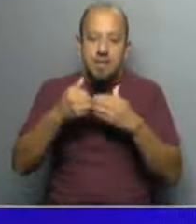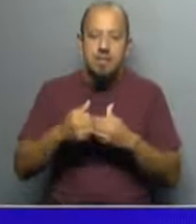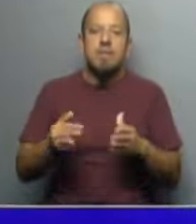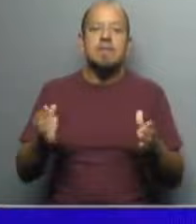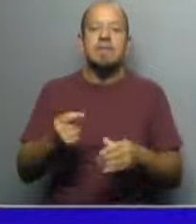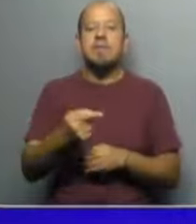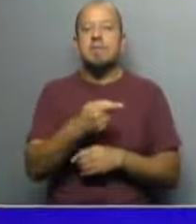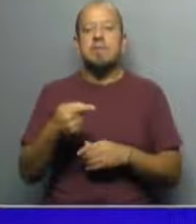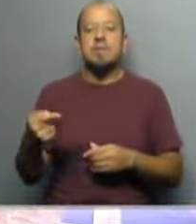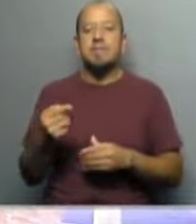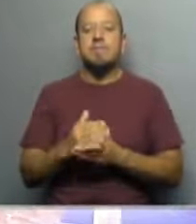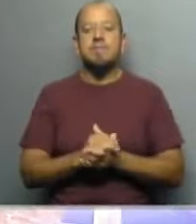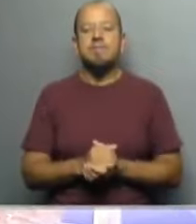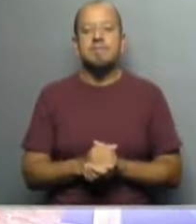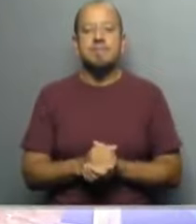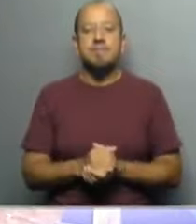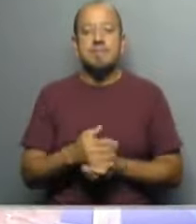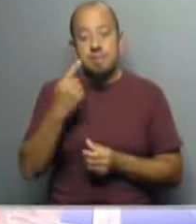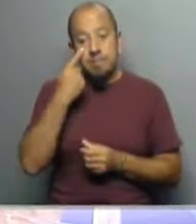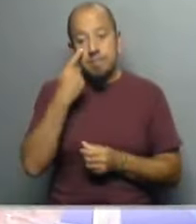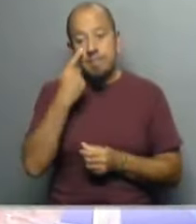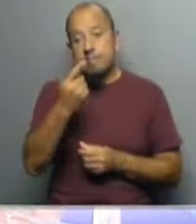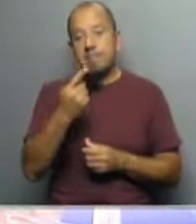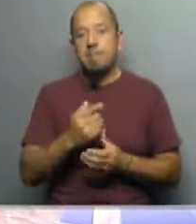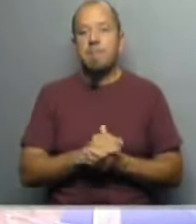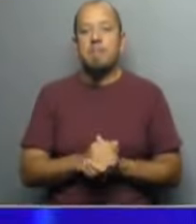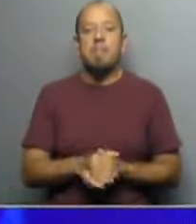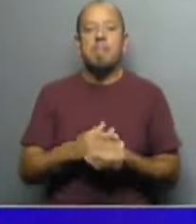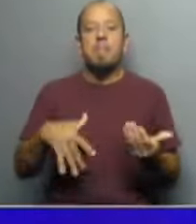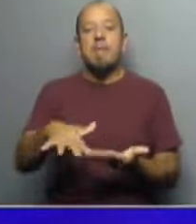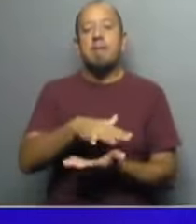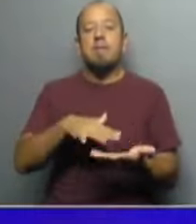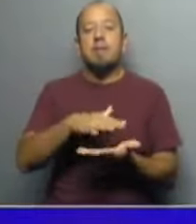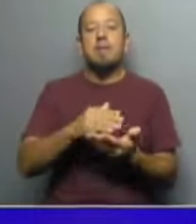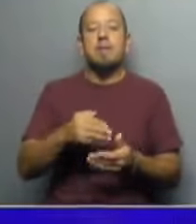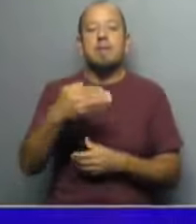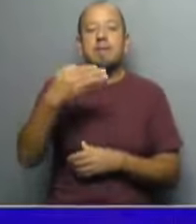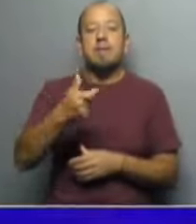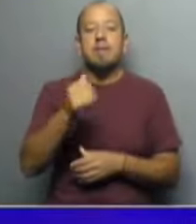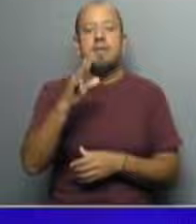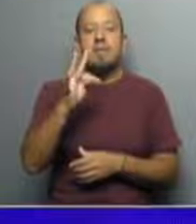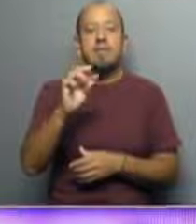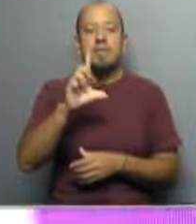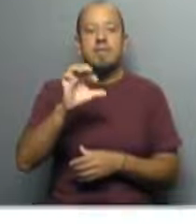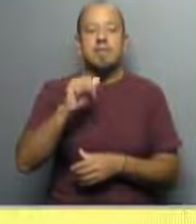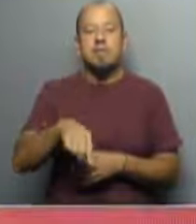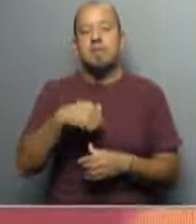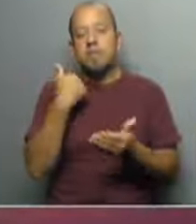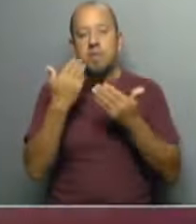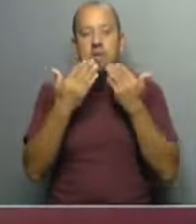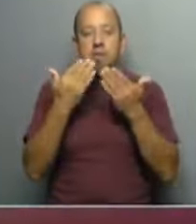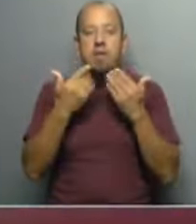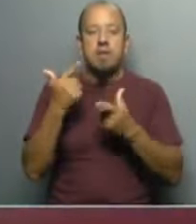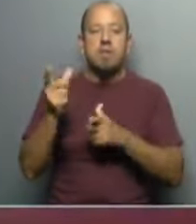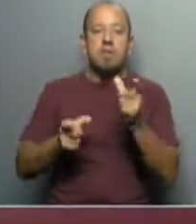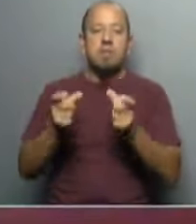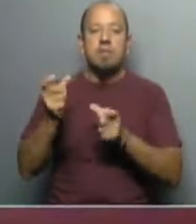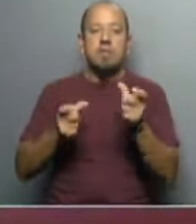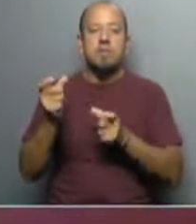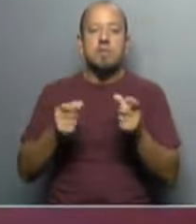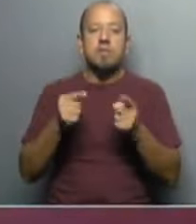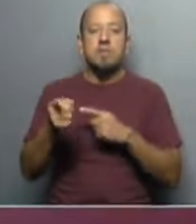total. Mm. Bueno, entonces vamos a ver lo del Parque Valle. Vamos a ver lo del Parque Valle. Me fui a hablar con la gente. Hicimos